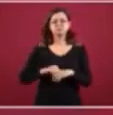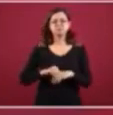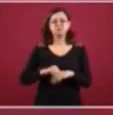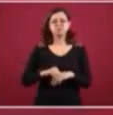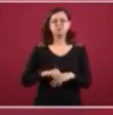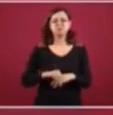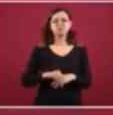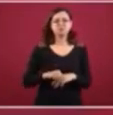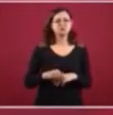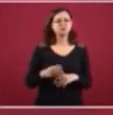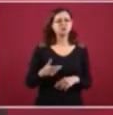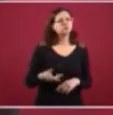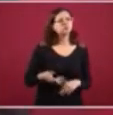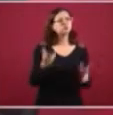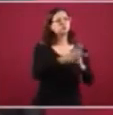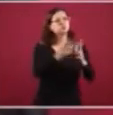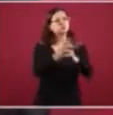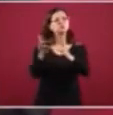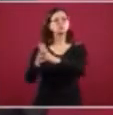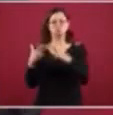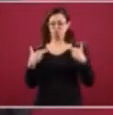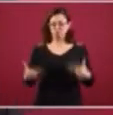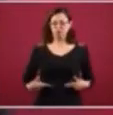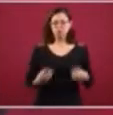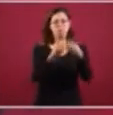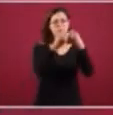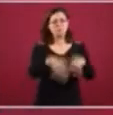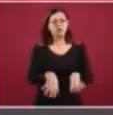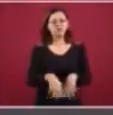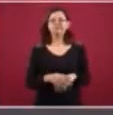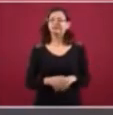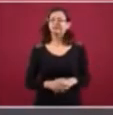el que se pierdan vidas humanas.